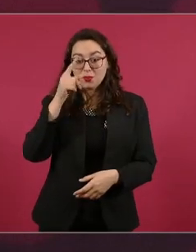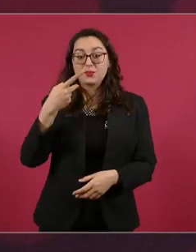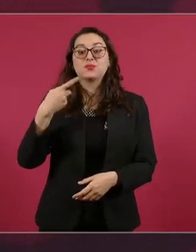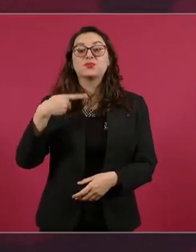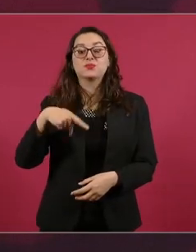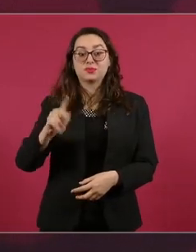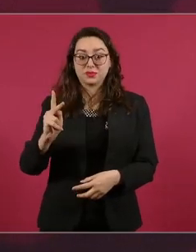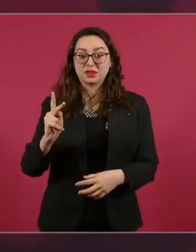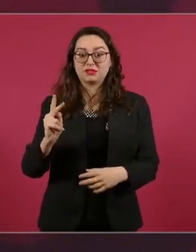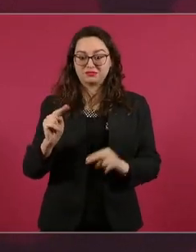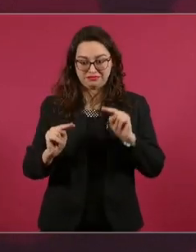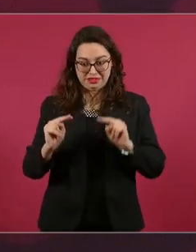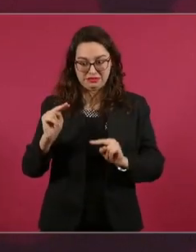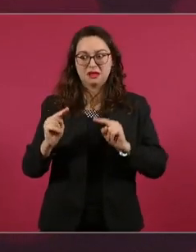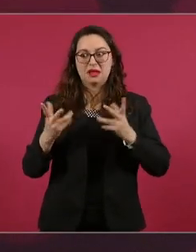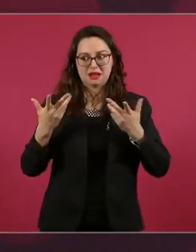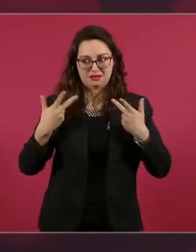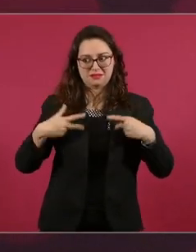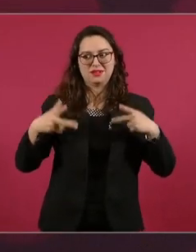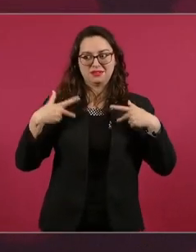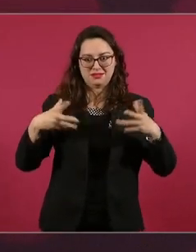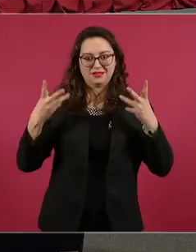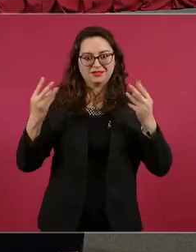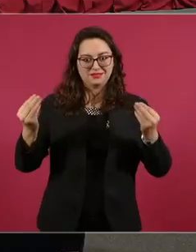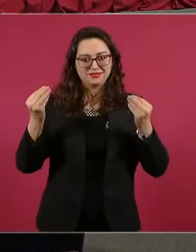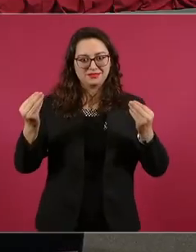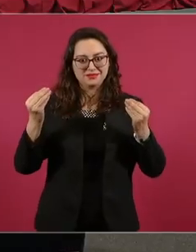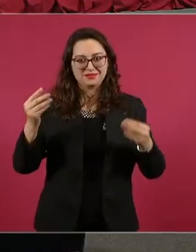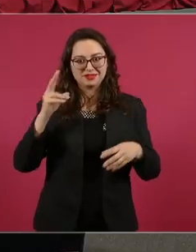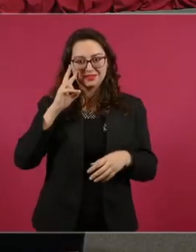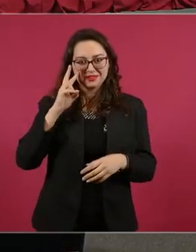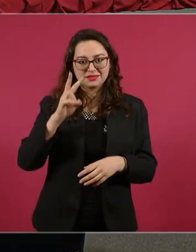tiene su nivelito. Y